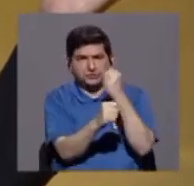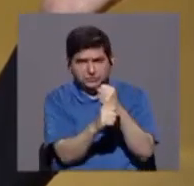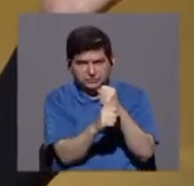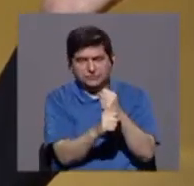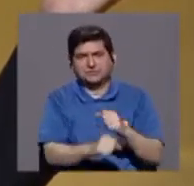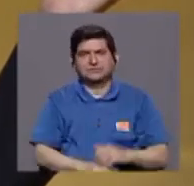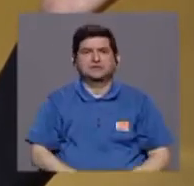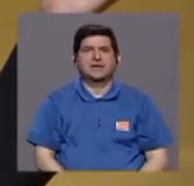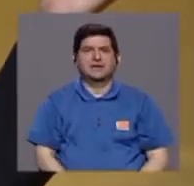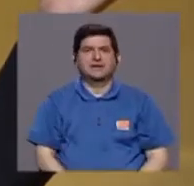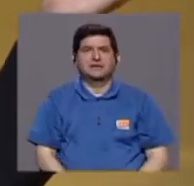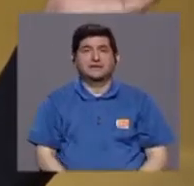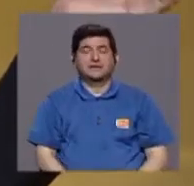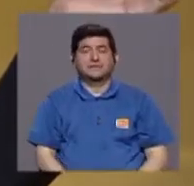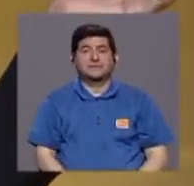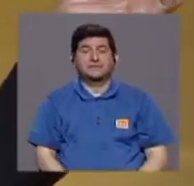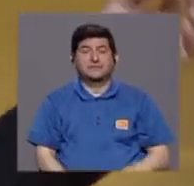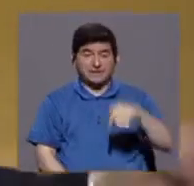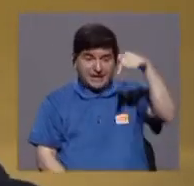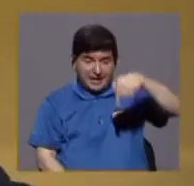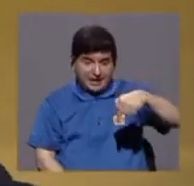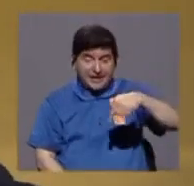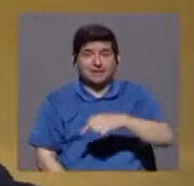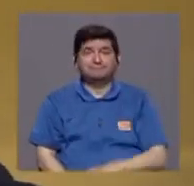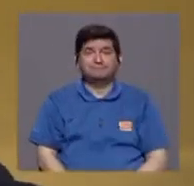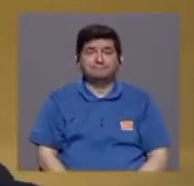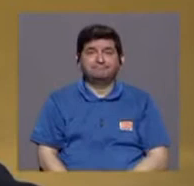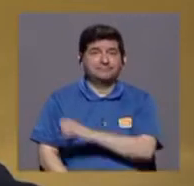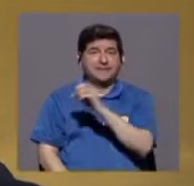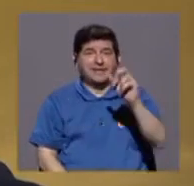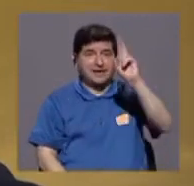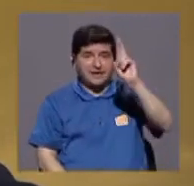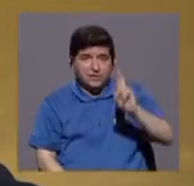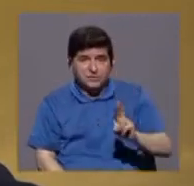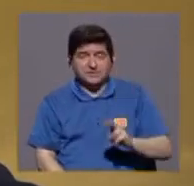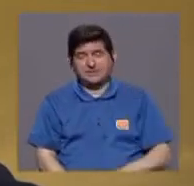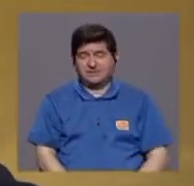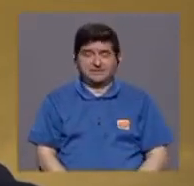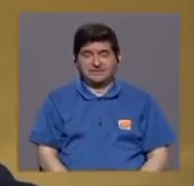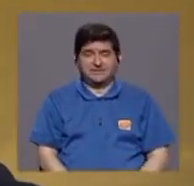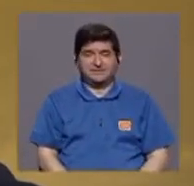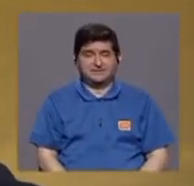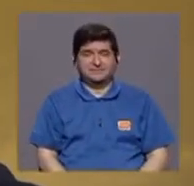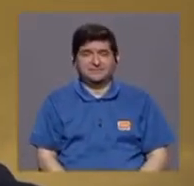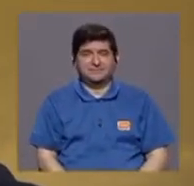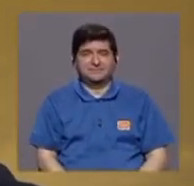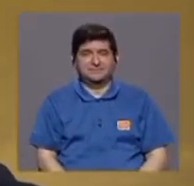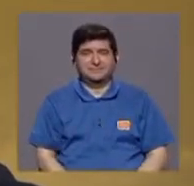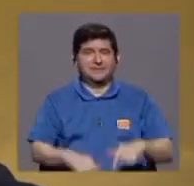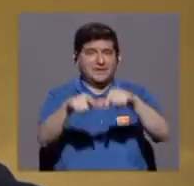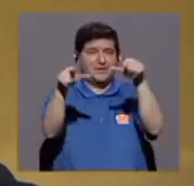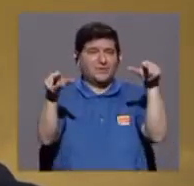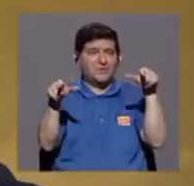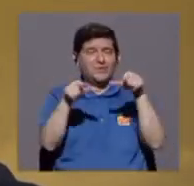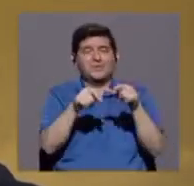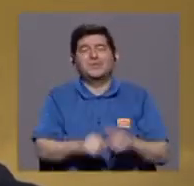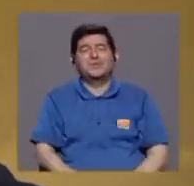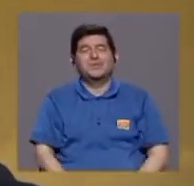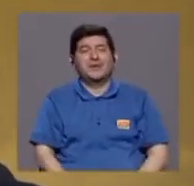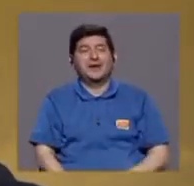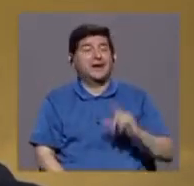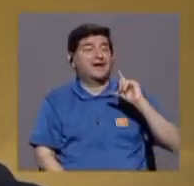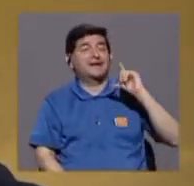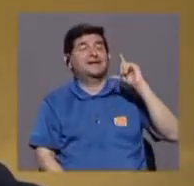en estos territorios tan lejos de Dios, como